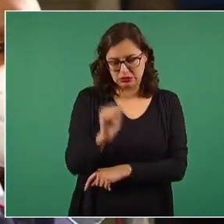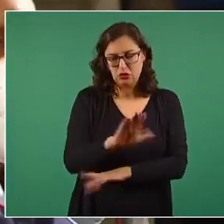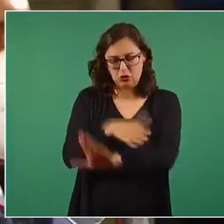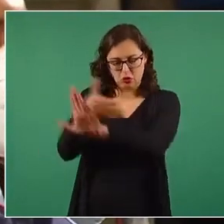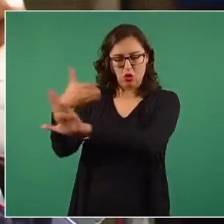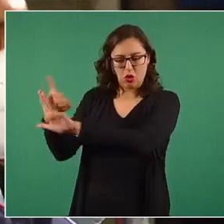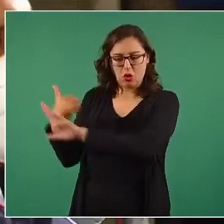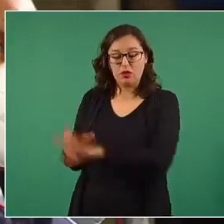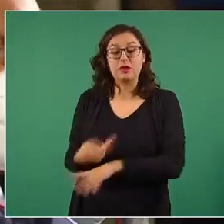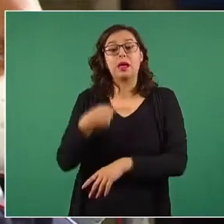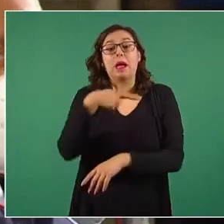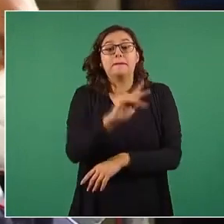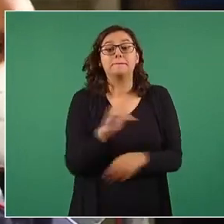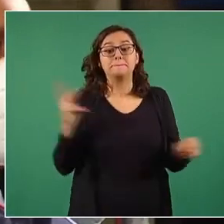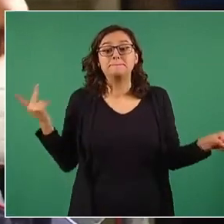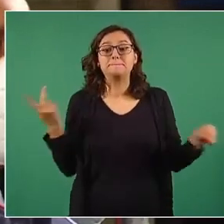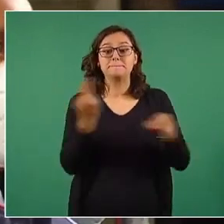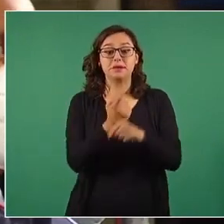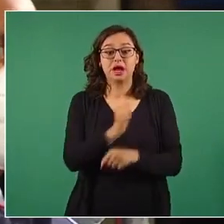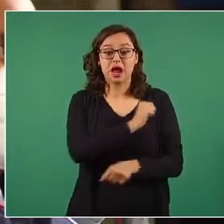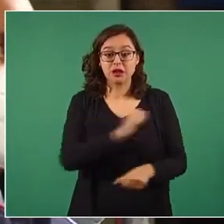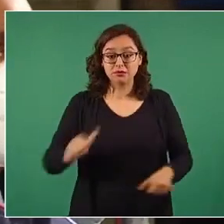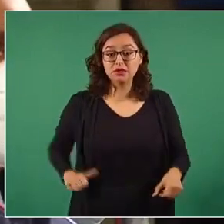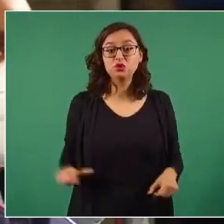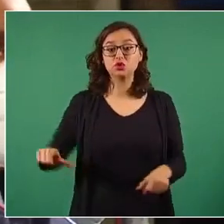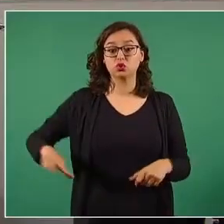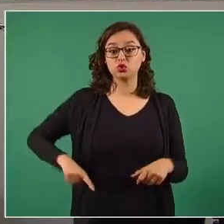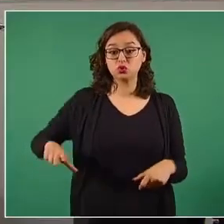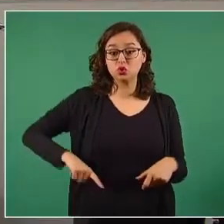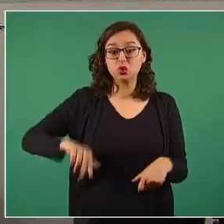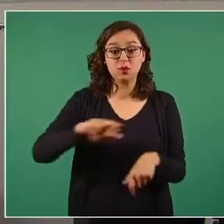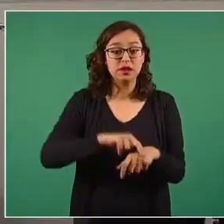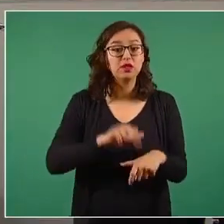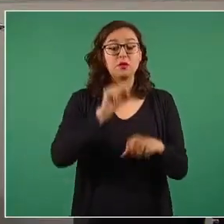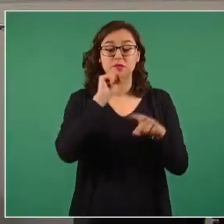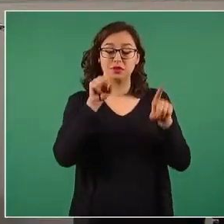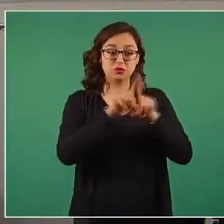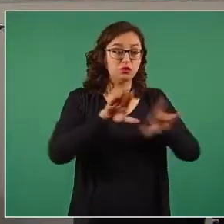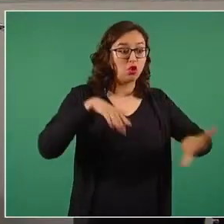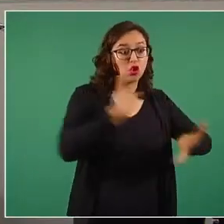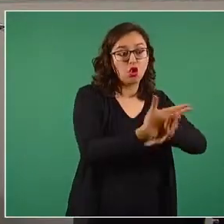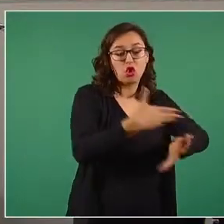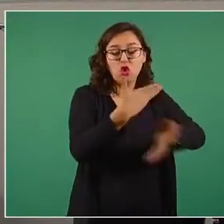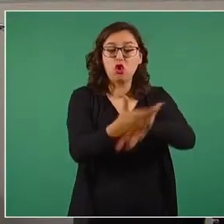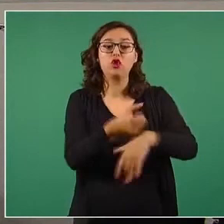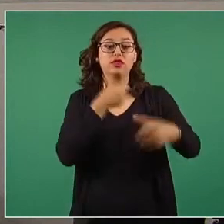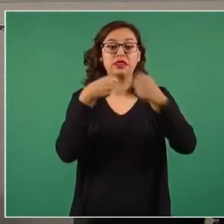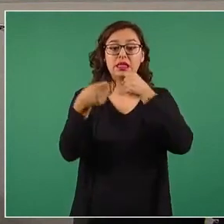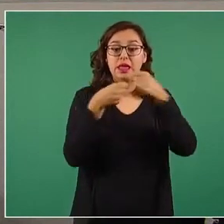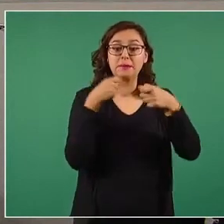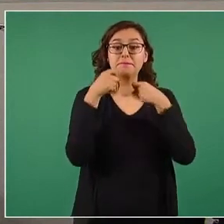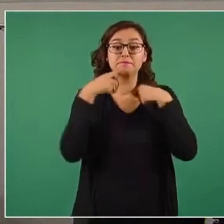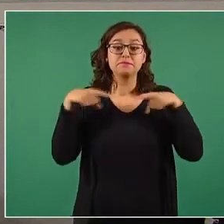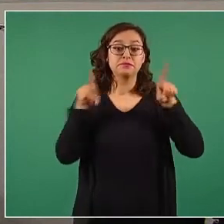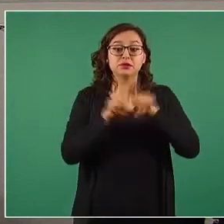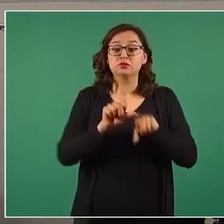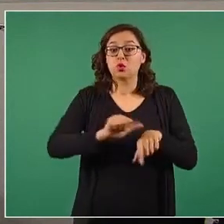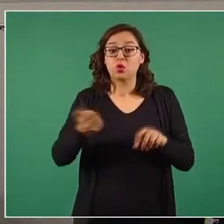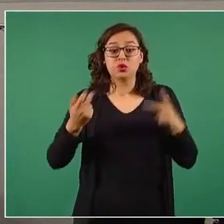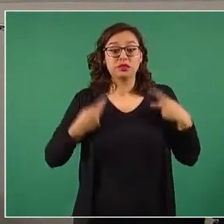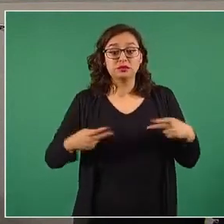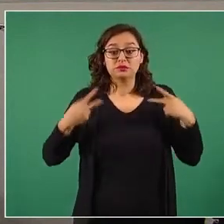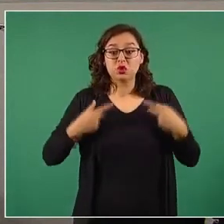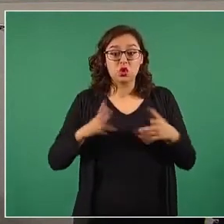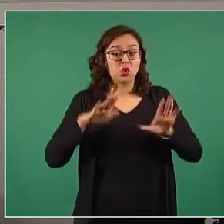los alcaldes y los gobernadores siguen haciendo lo mismo y ahora ya vimos que otros niveles están también entrando a este tema